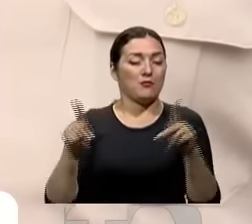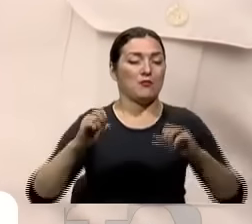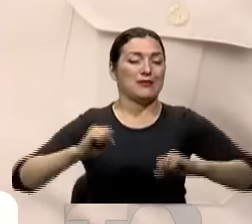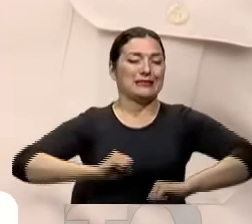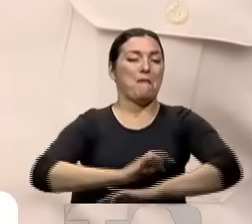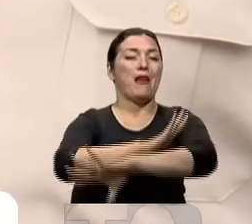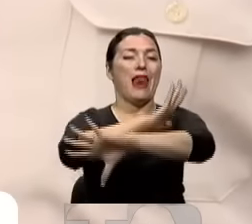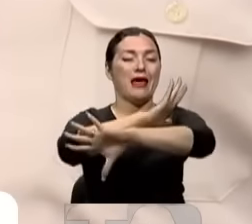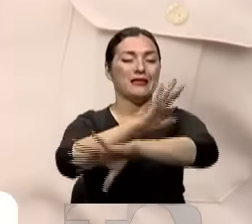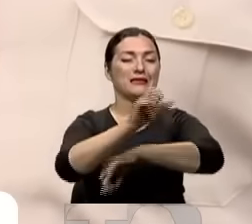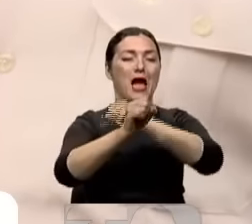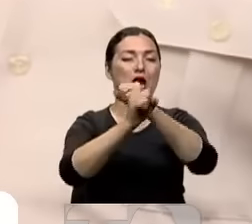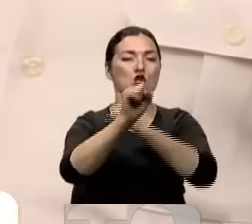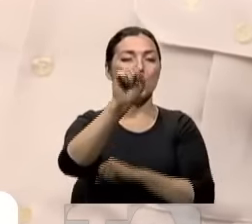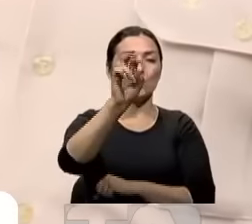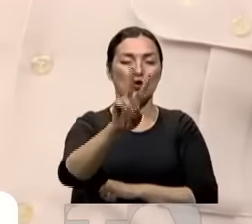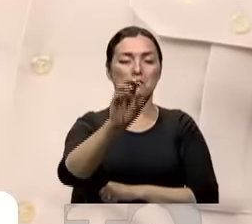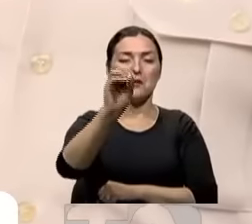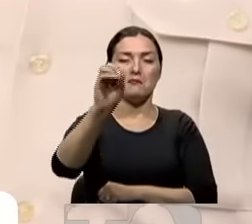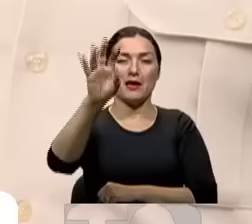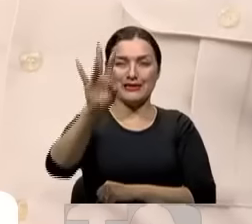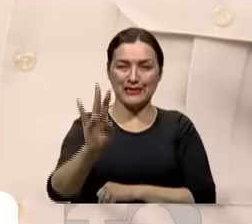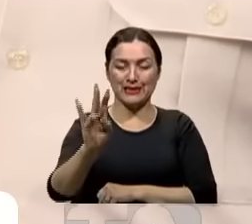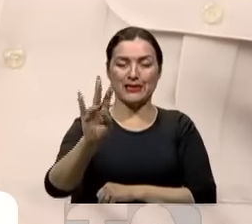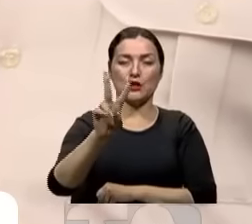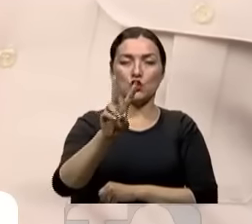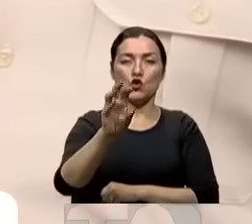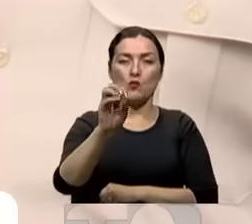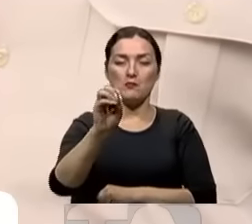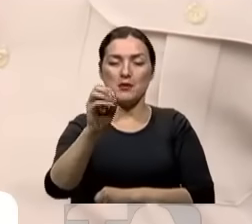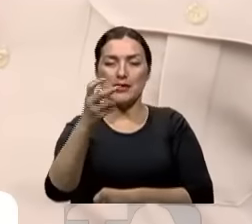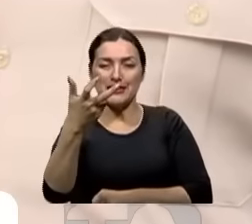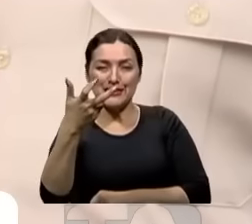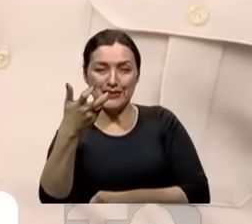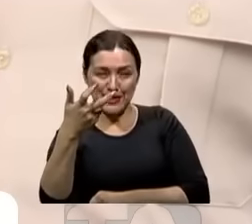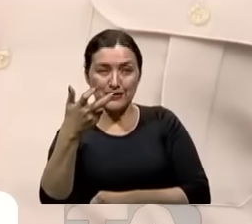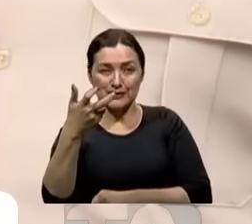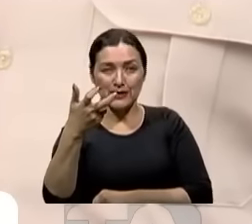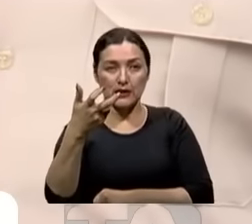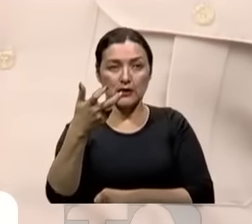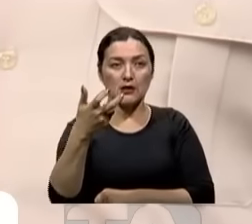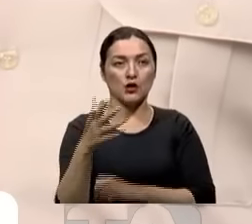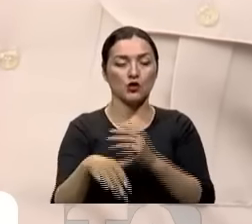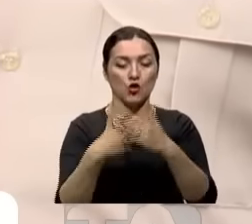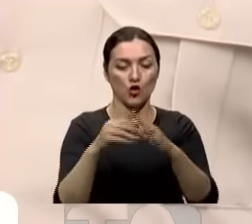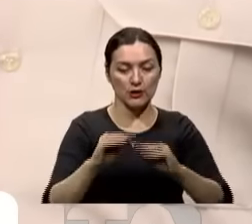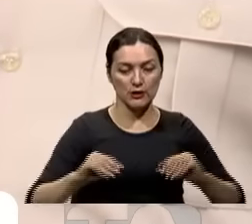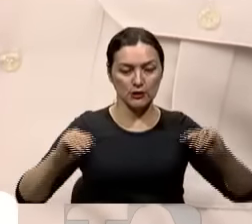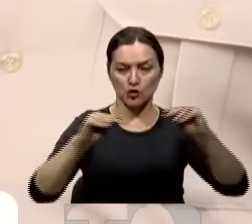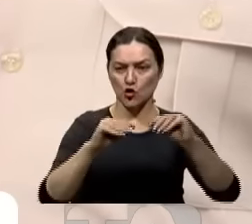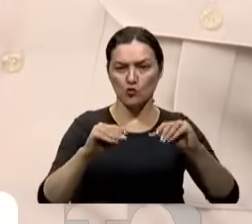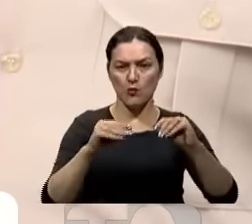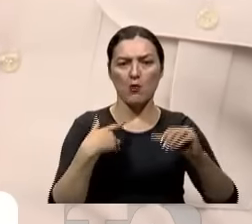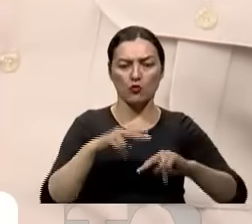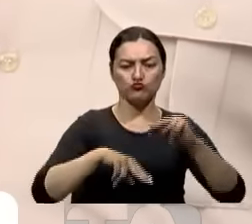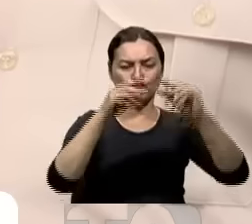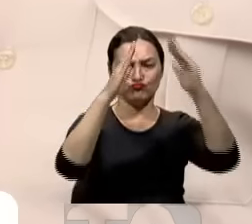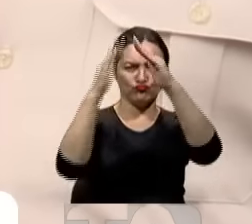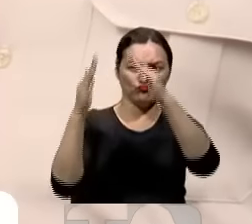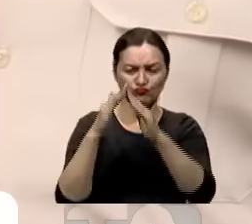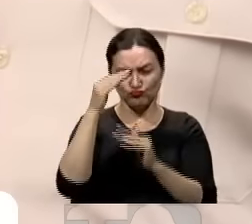año 2007, inclusive el 2013, en la distribución territorial de nuestras